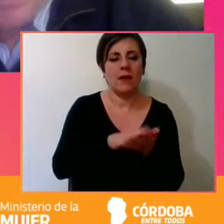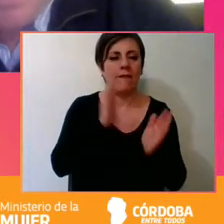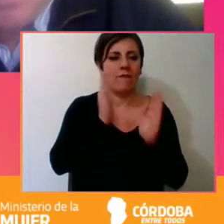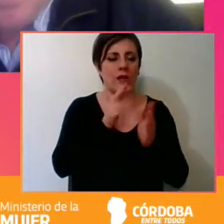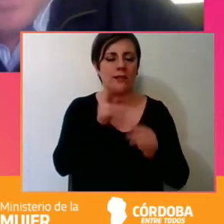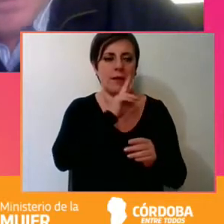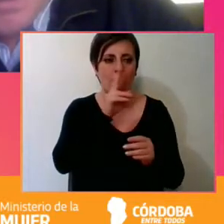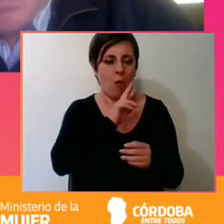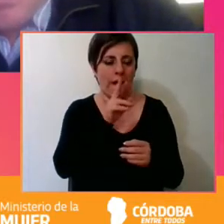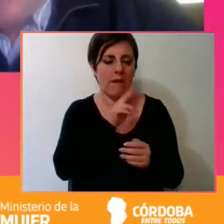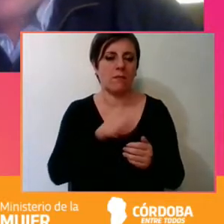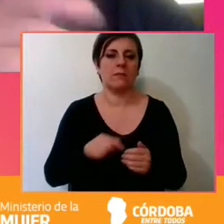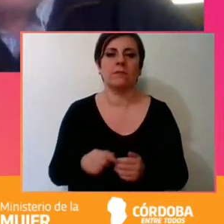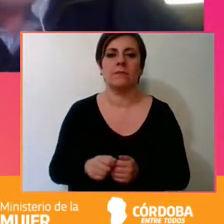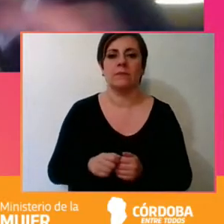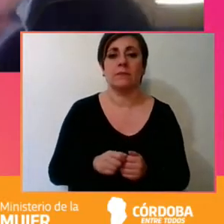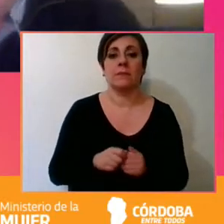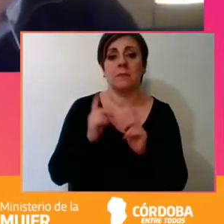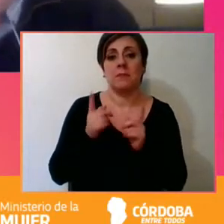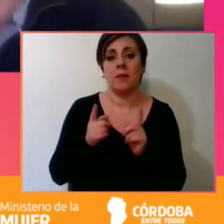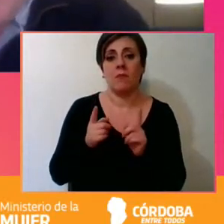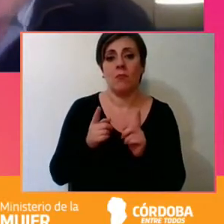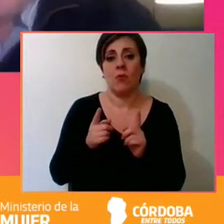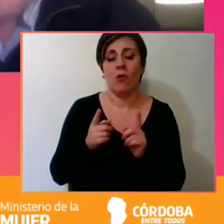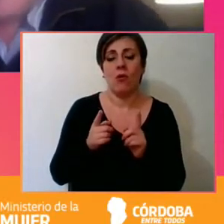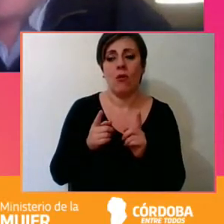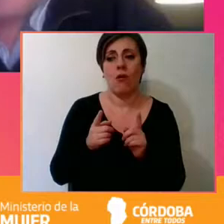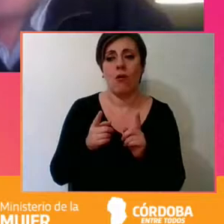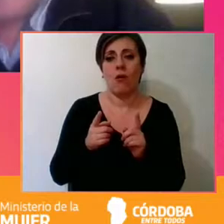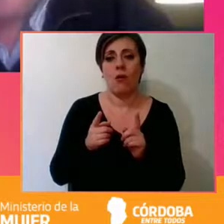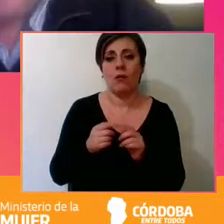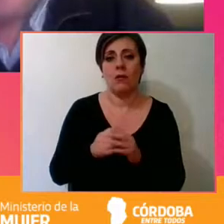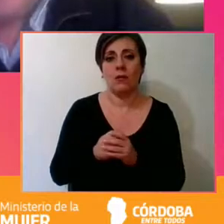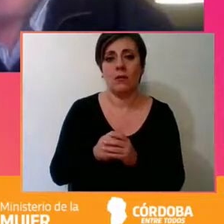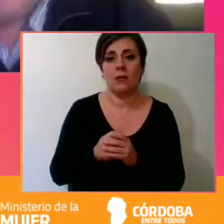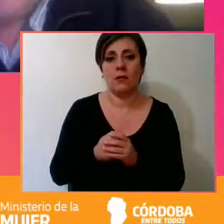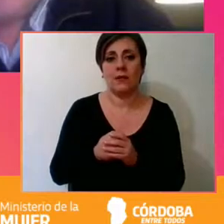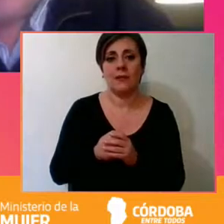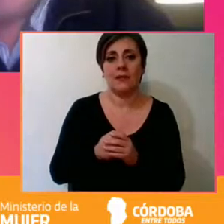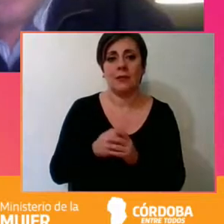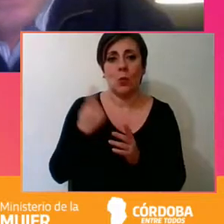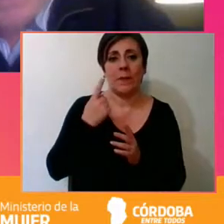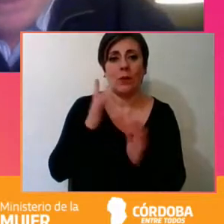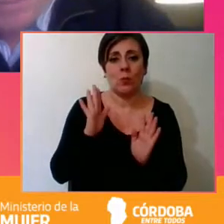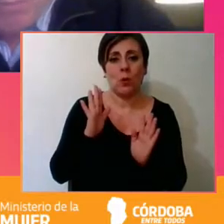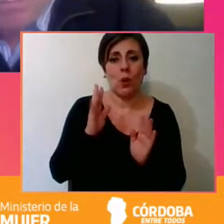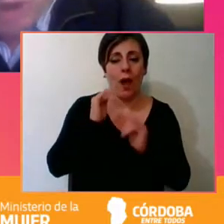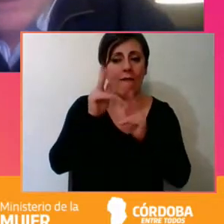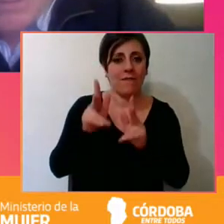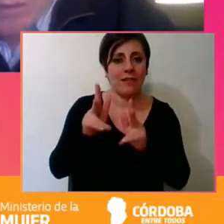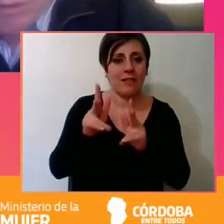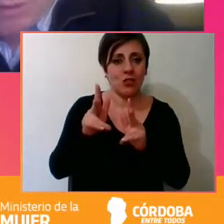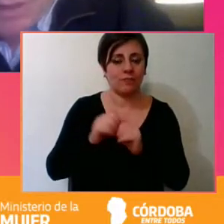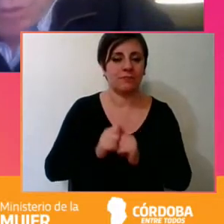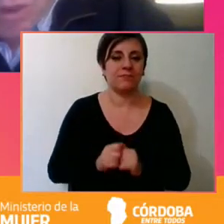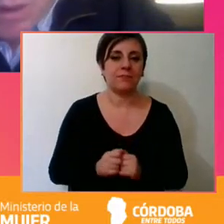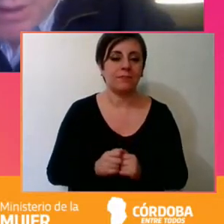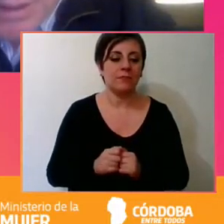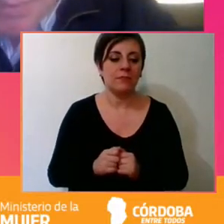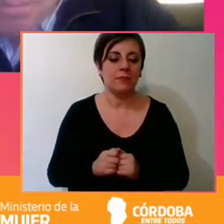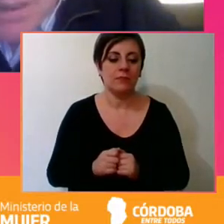mujer. Pero asimismo destacamos una serie de... Federico, te va quedando un minuto para ir cerrando. Pues voy terminando.